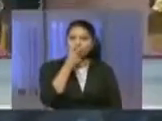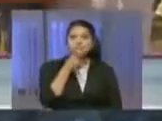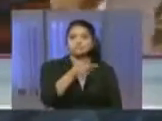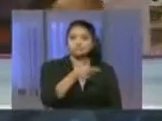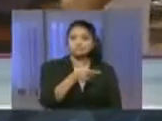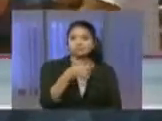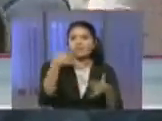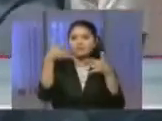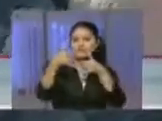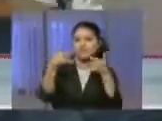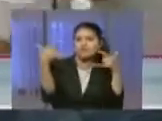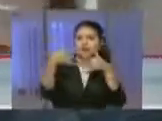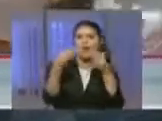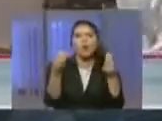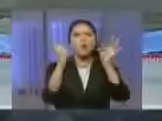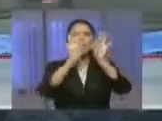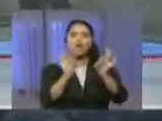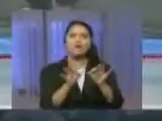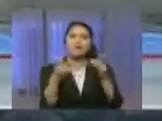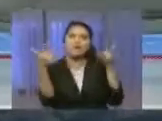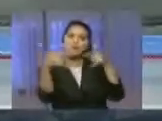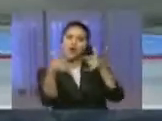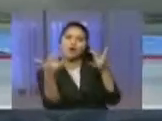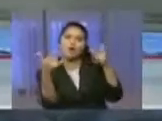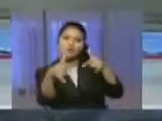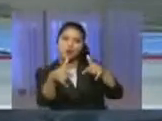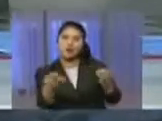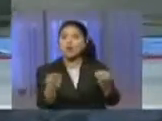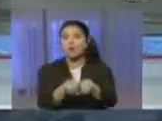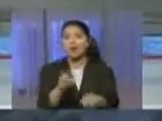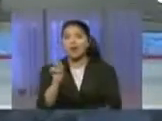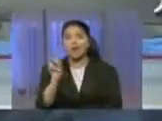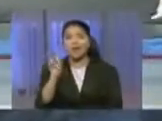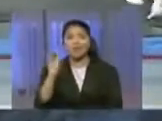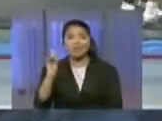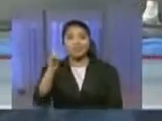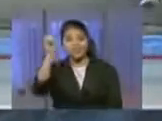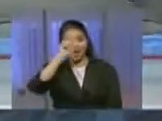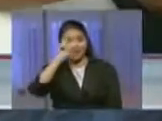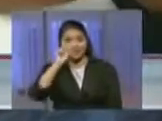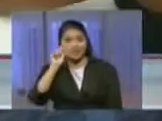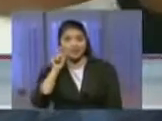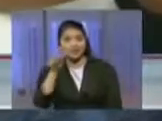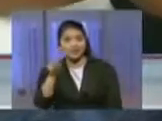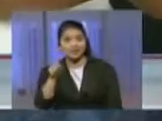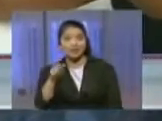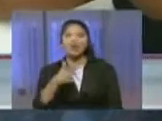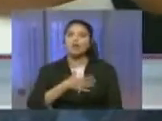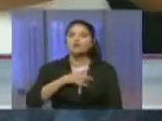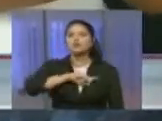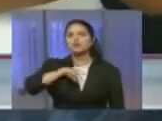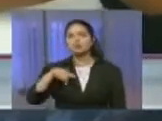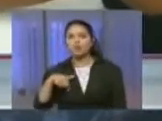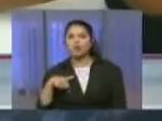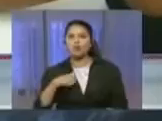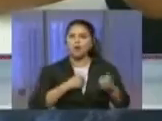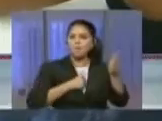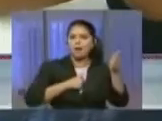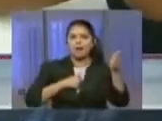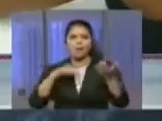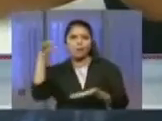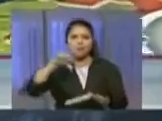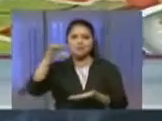verdad cómo es que bailan ustedes así como baila el potro Ah por otro lado bailaremos salsa merengue